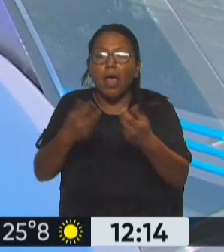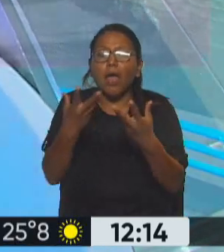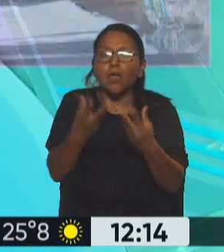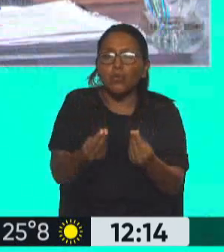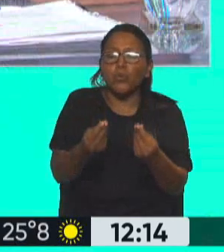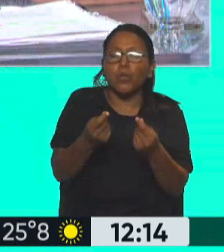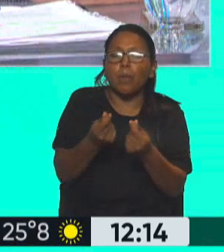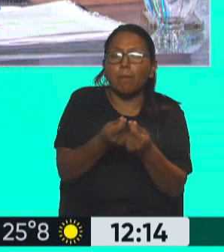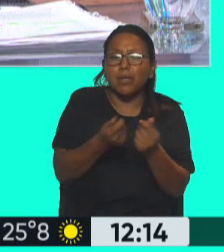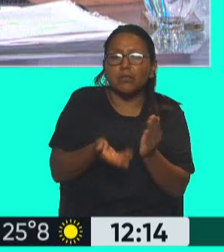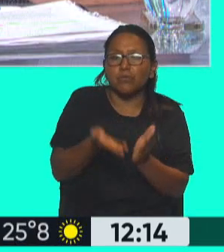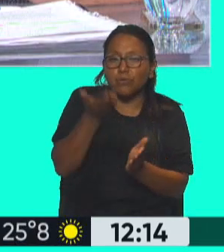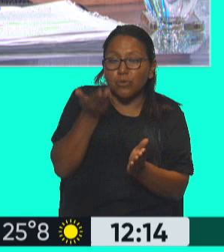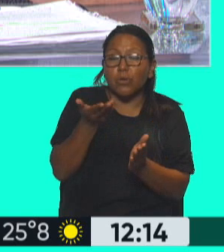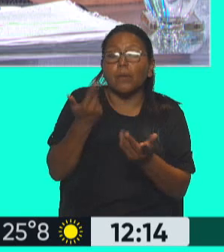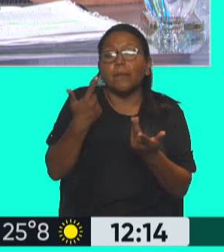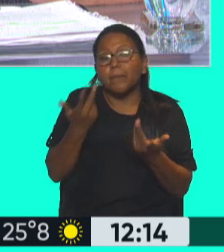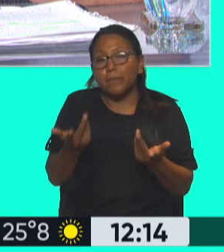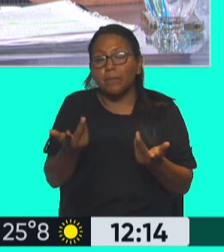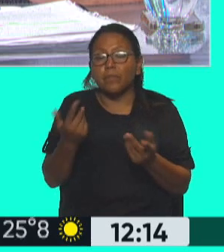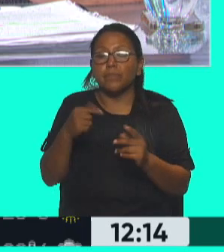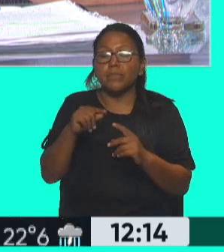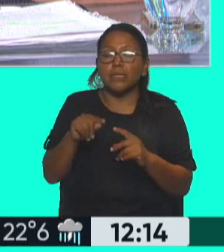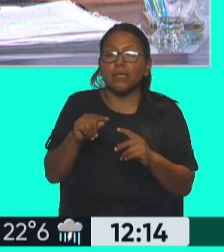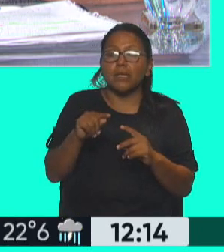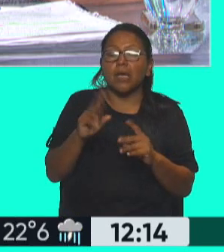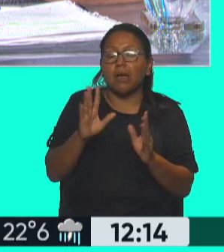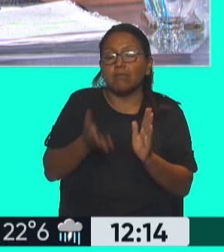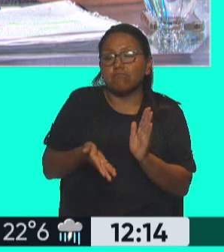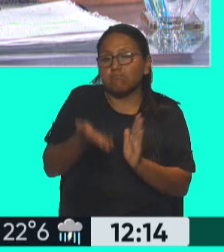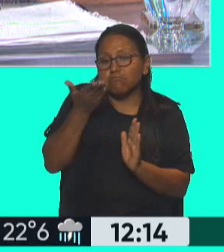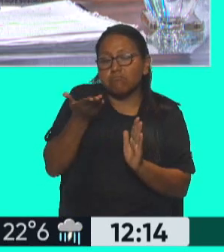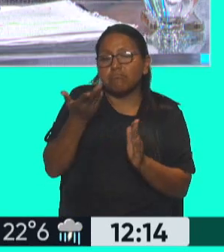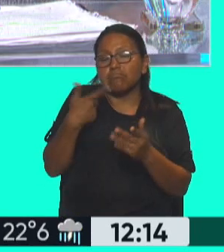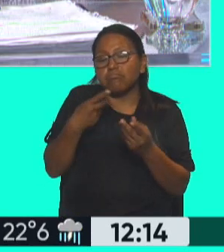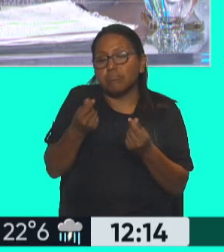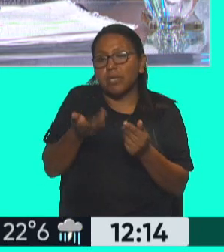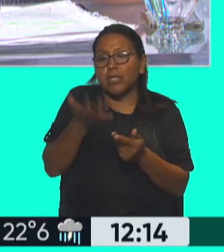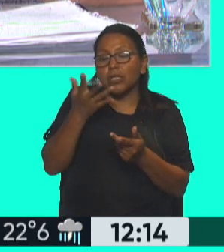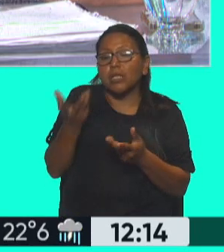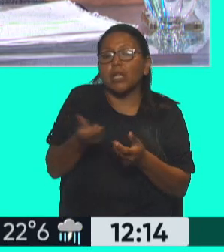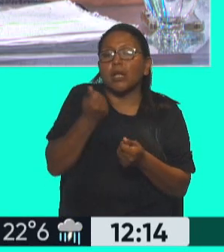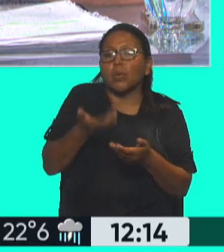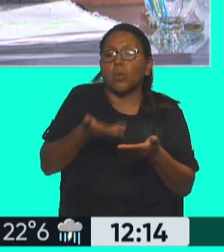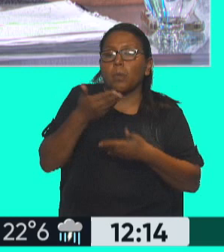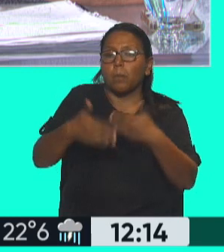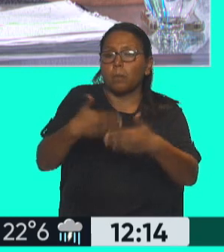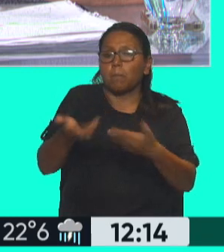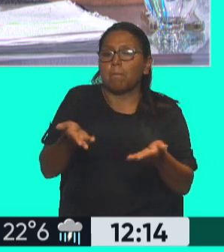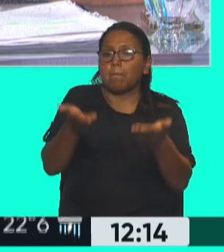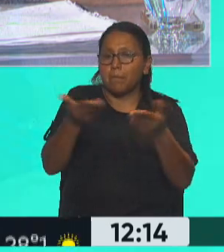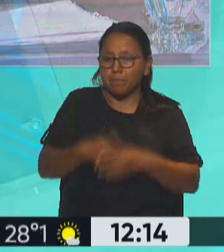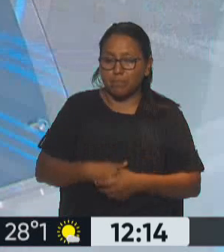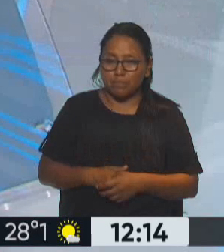a aumentar los precios. Pero en definitiva hay un aumento considerable de precio y de recuperación, ¿no es cierto? Bueno, es